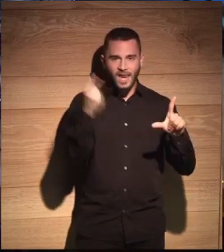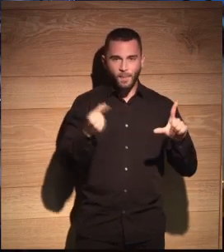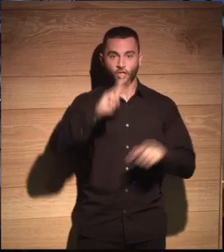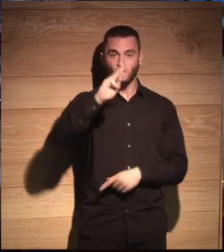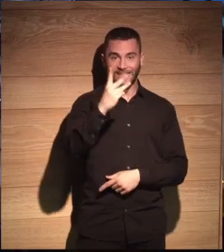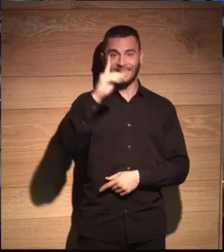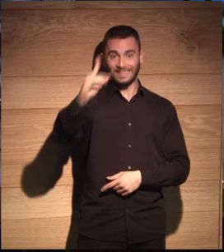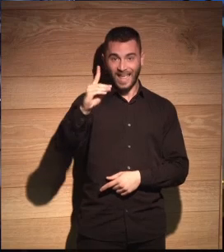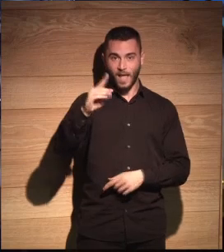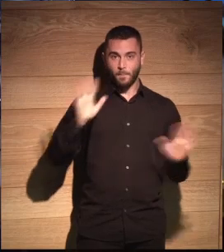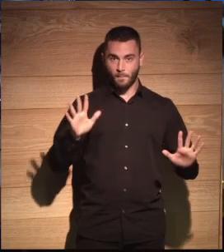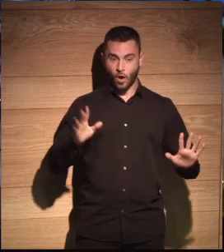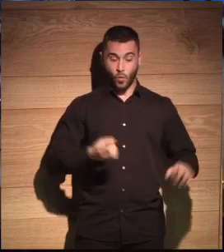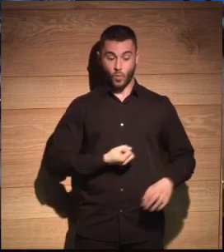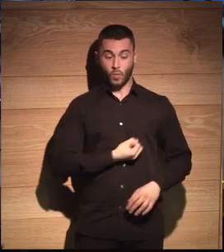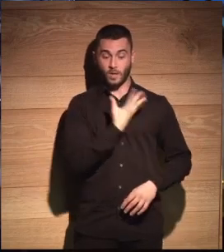el espíritu